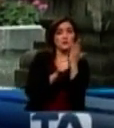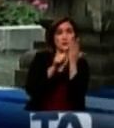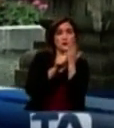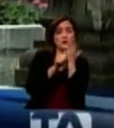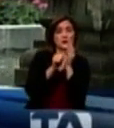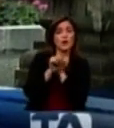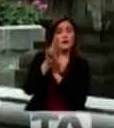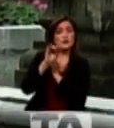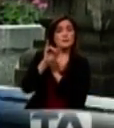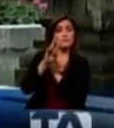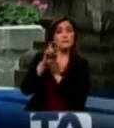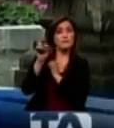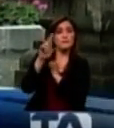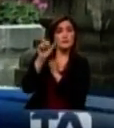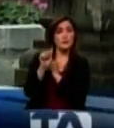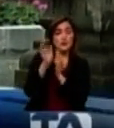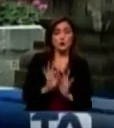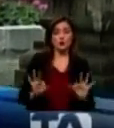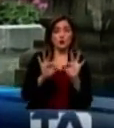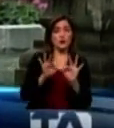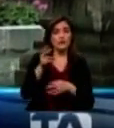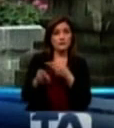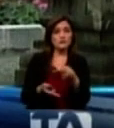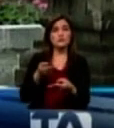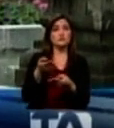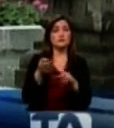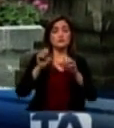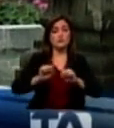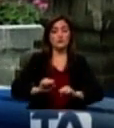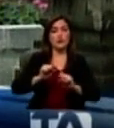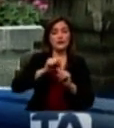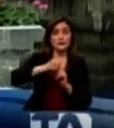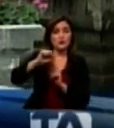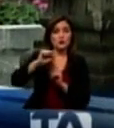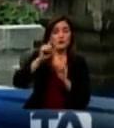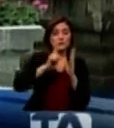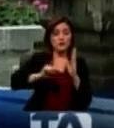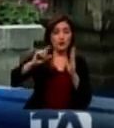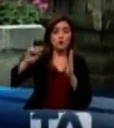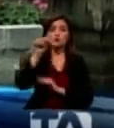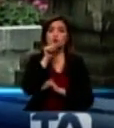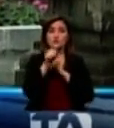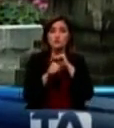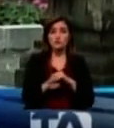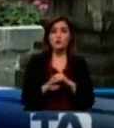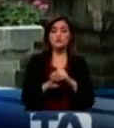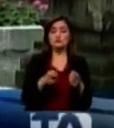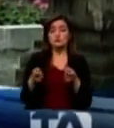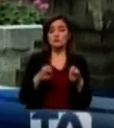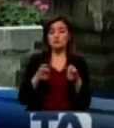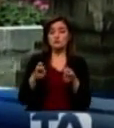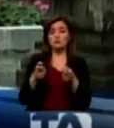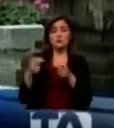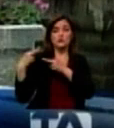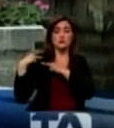Correa, Patricio Rivera, quien ha sido clave en esta negociación para que sea todo el sistema financiero privado manejado ahora